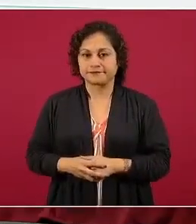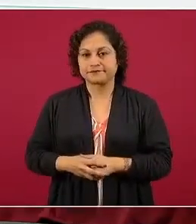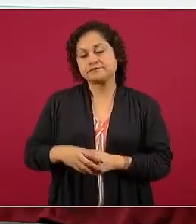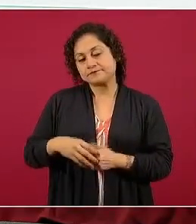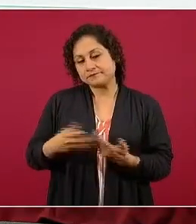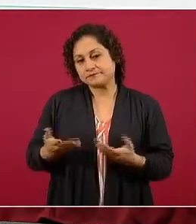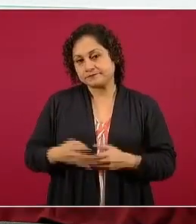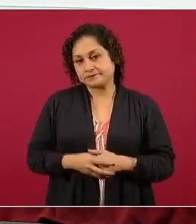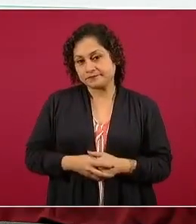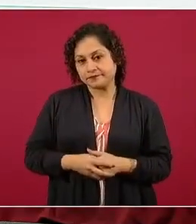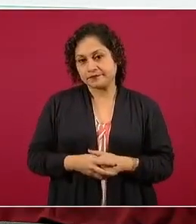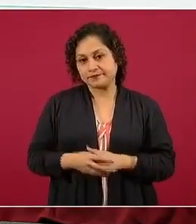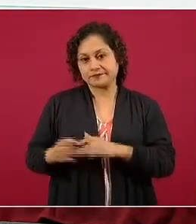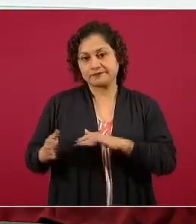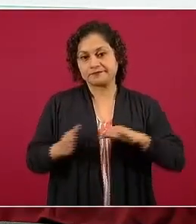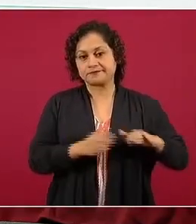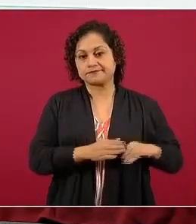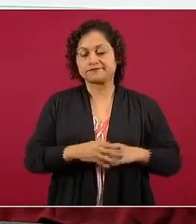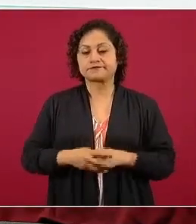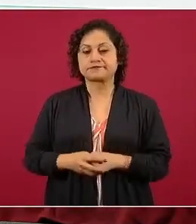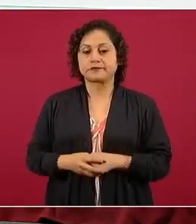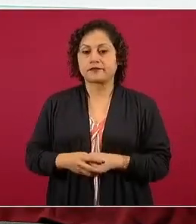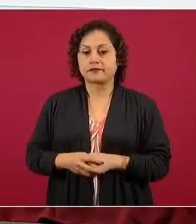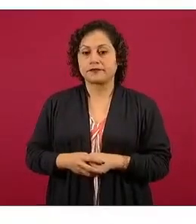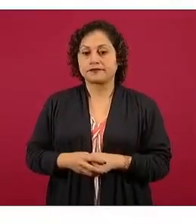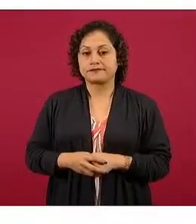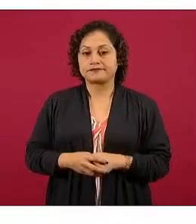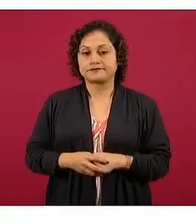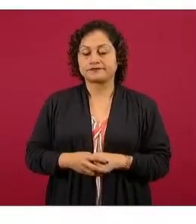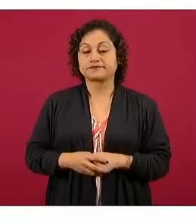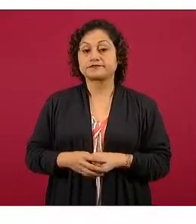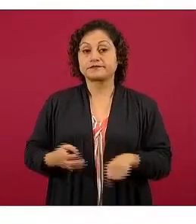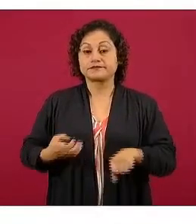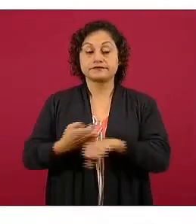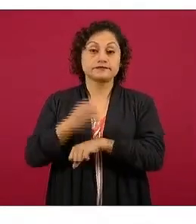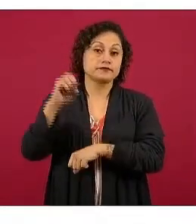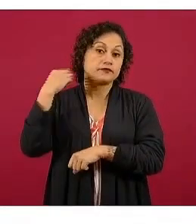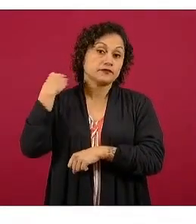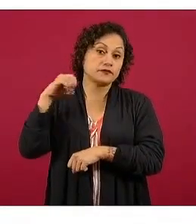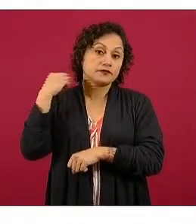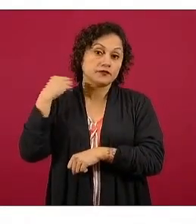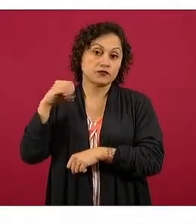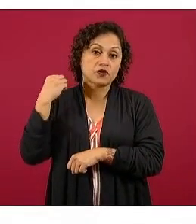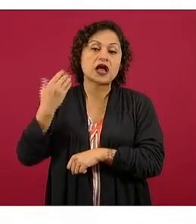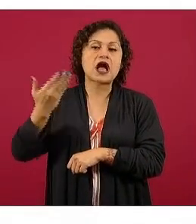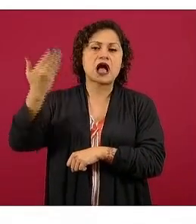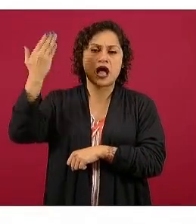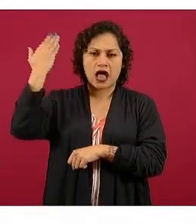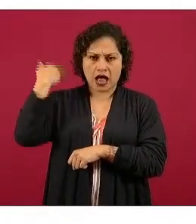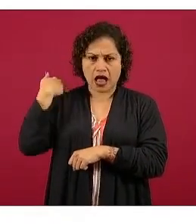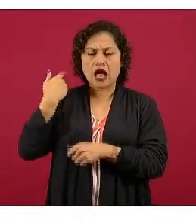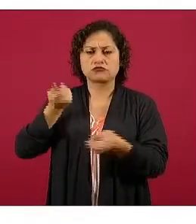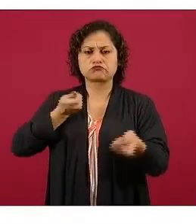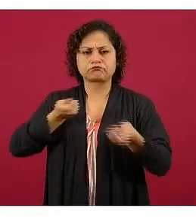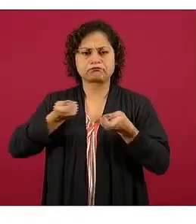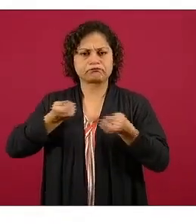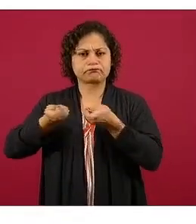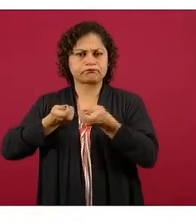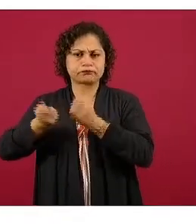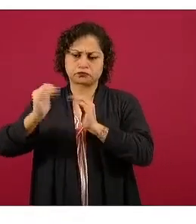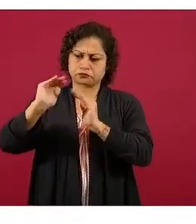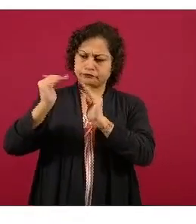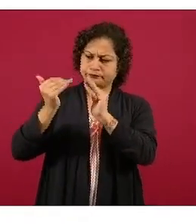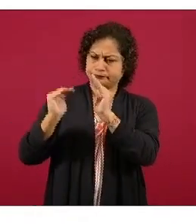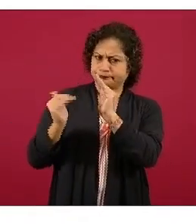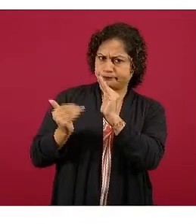próximas semanas. La siguiente, por favor. El estado de Oaxaca había presentado también un control, una disminución